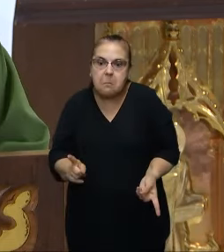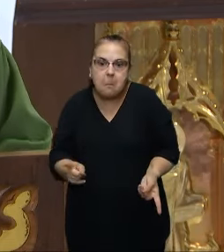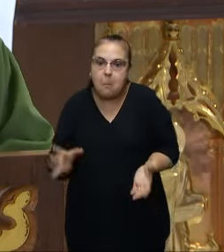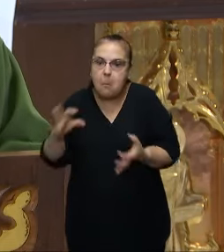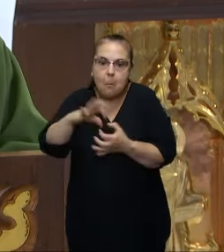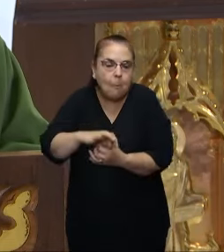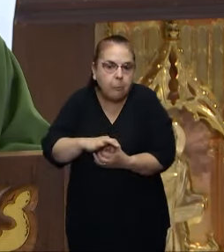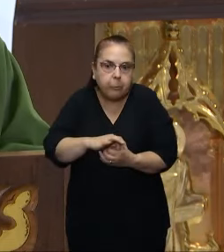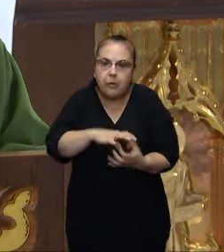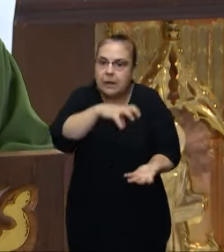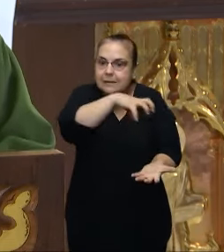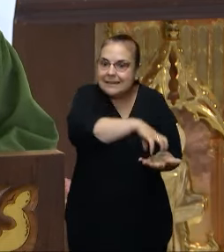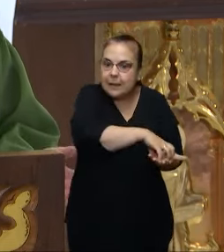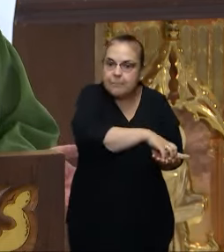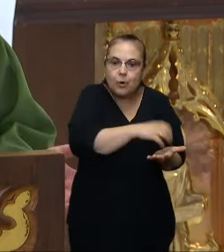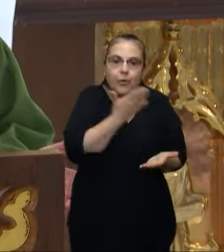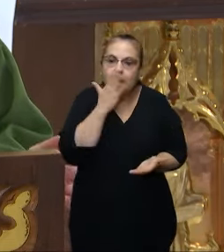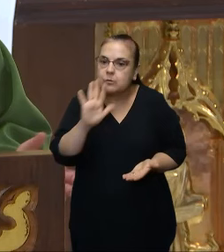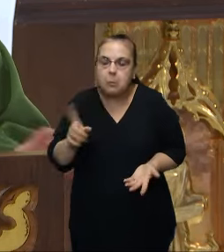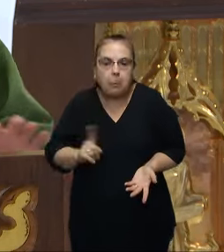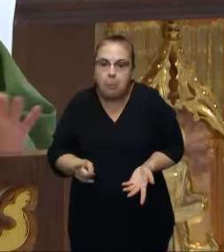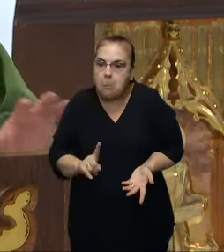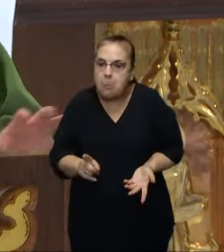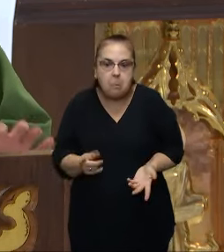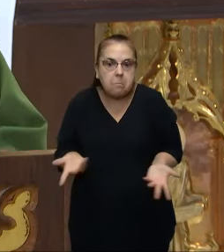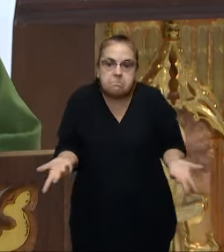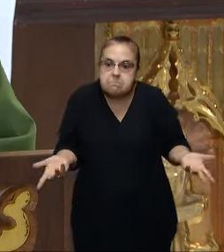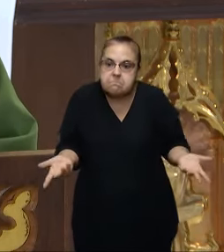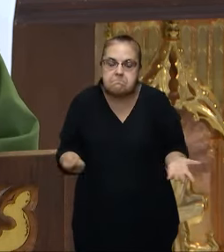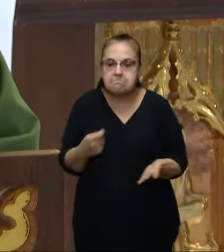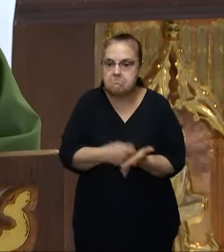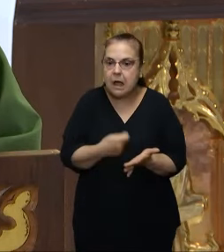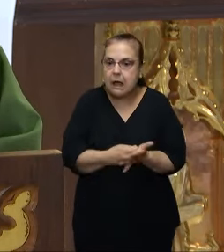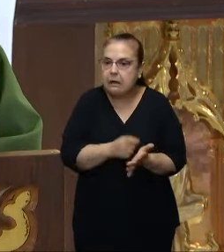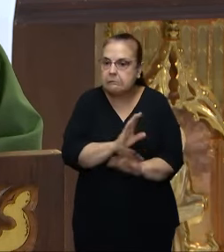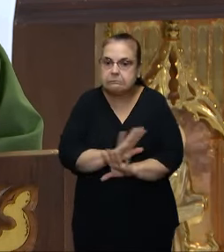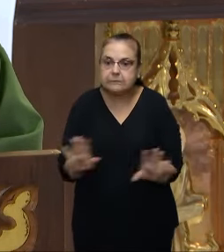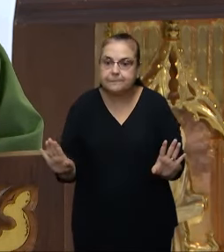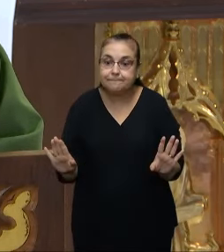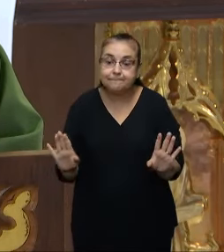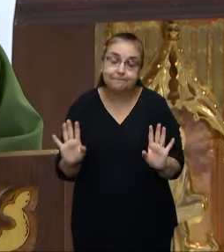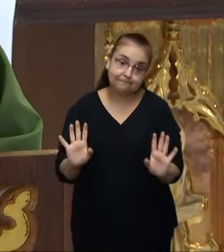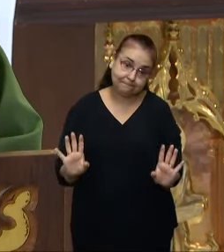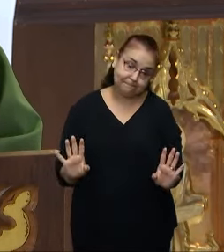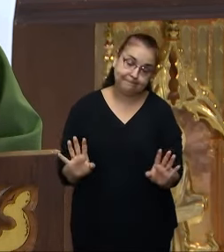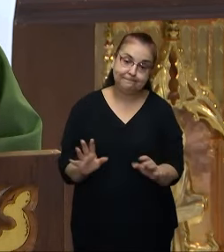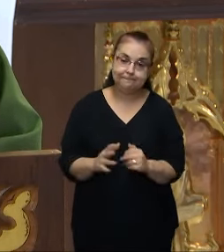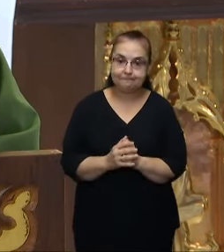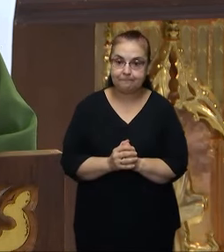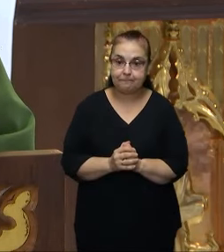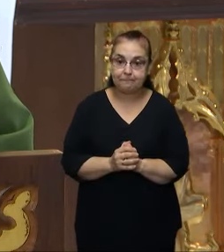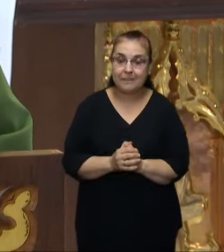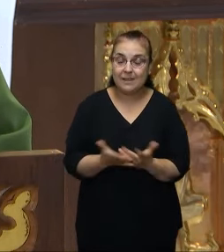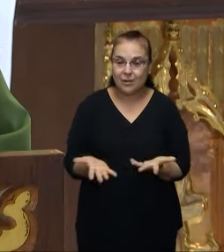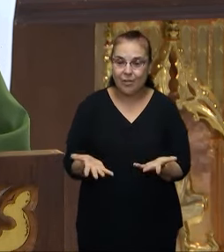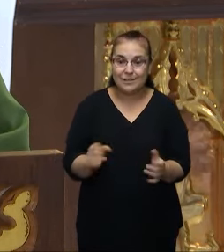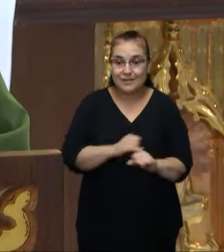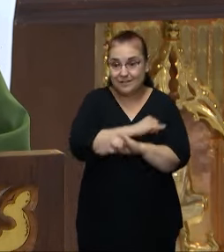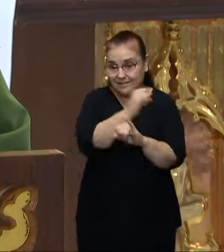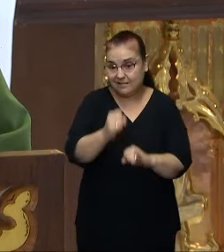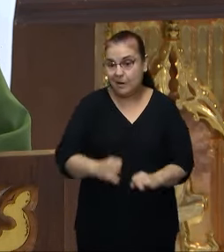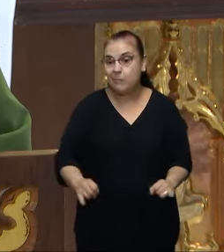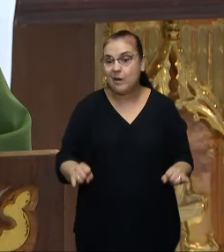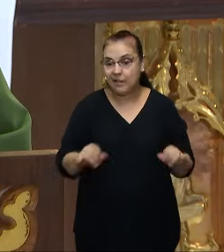templo de Jerusalén de modo que no tenían esa necesidad Bueno pues pues yo creo que por la paz en casa como